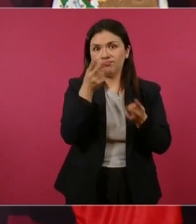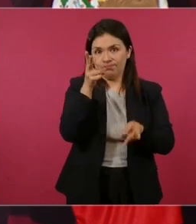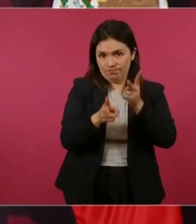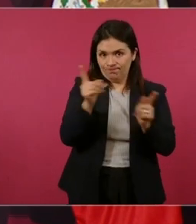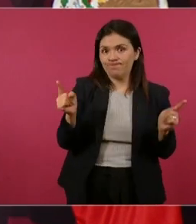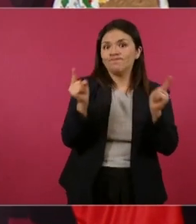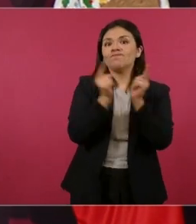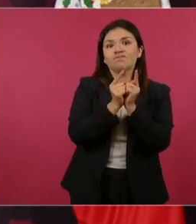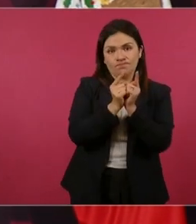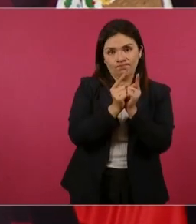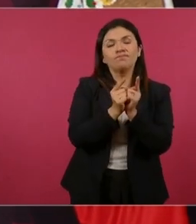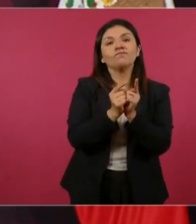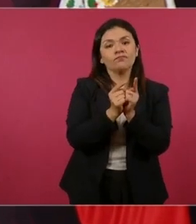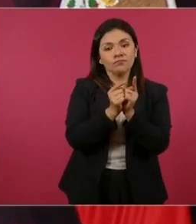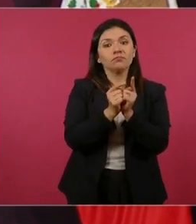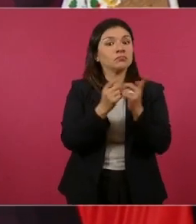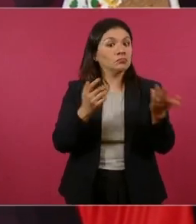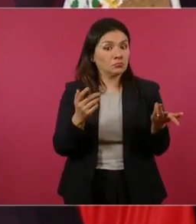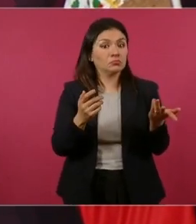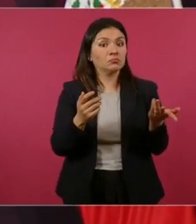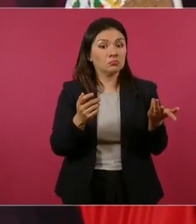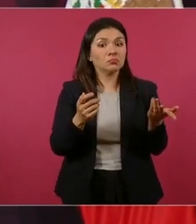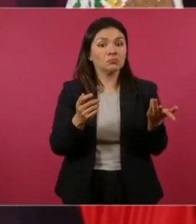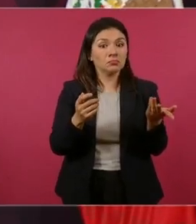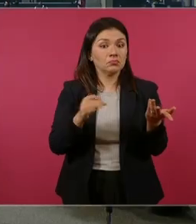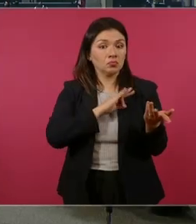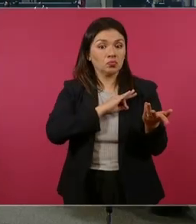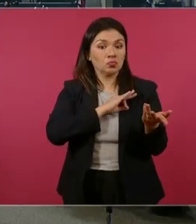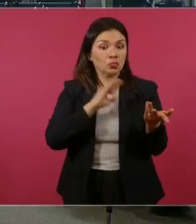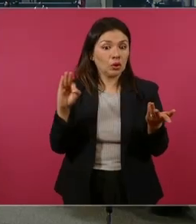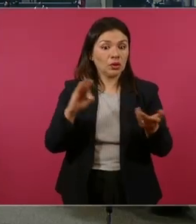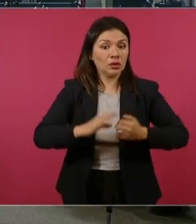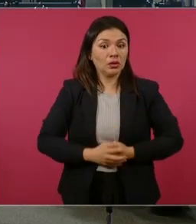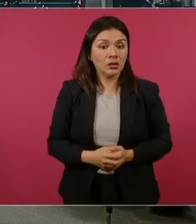Es cosa de que se